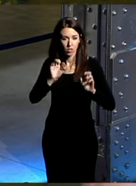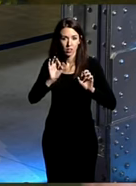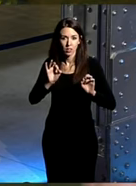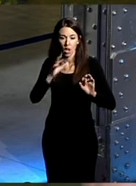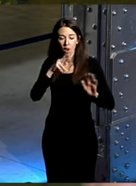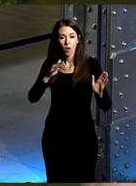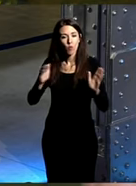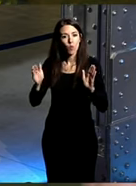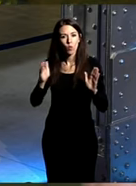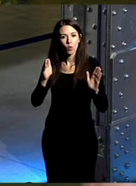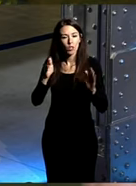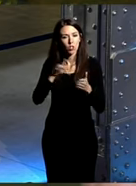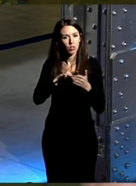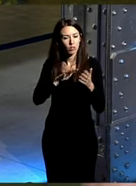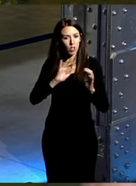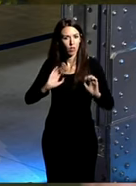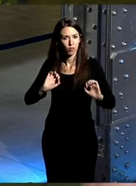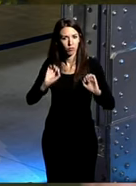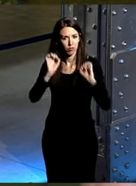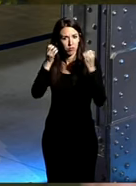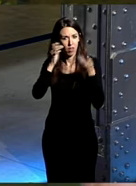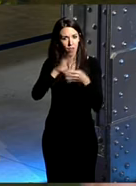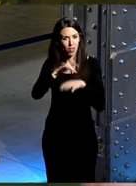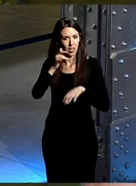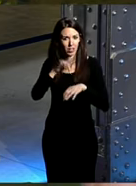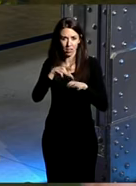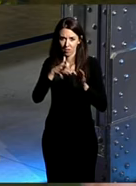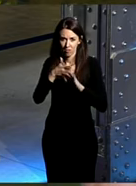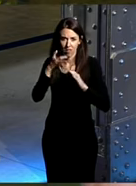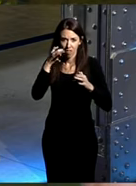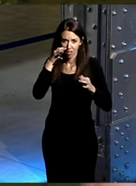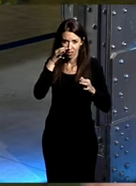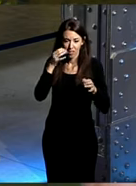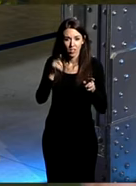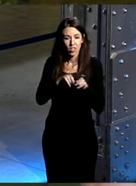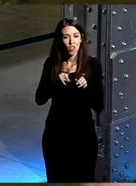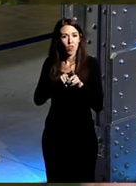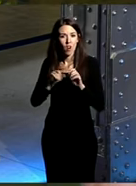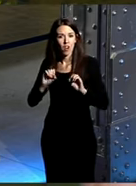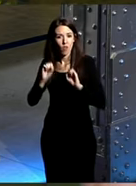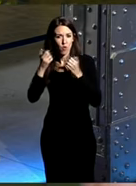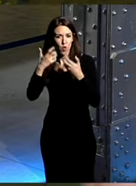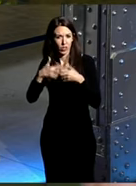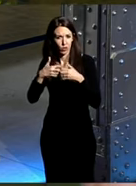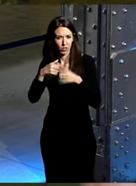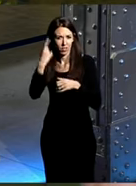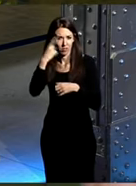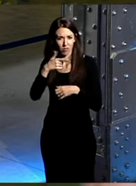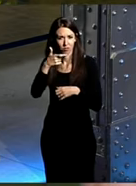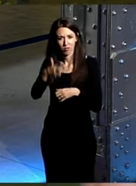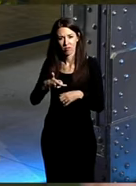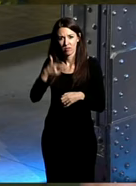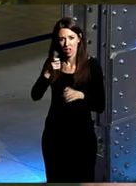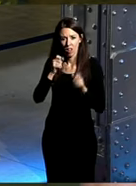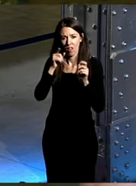este momento en que la revolución digital ya es una realidad. No va a ser como la revolución industrial que tardamos en darnos